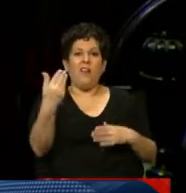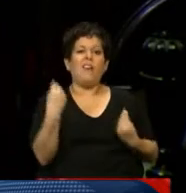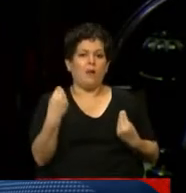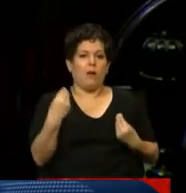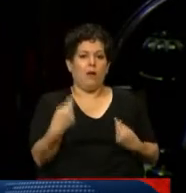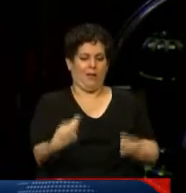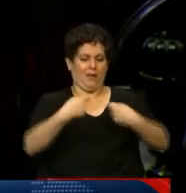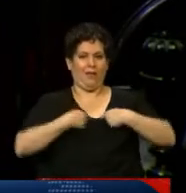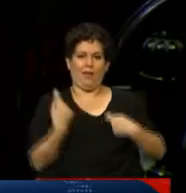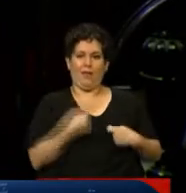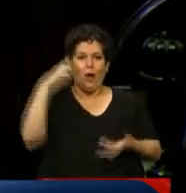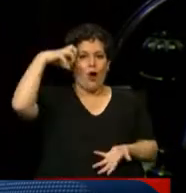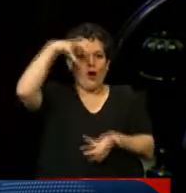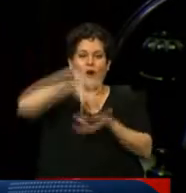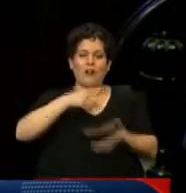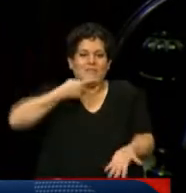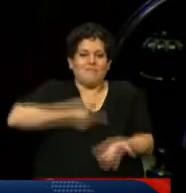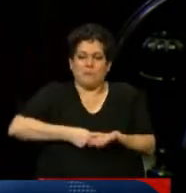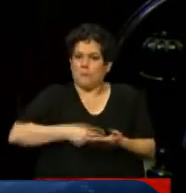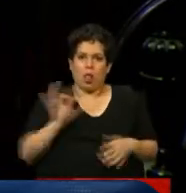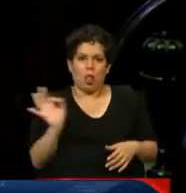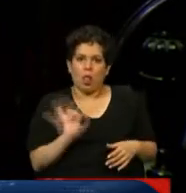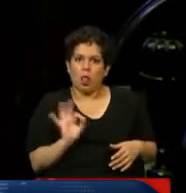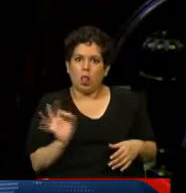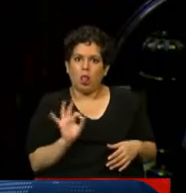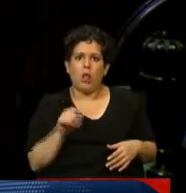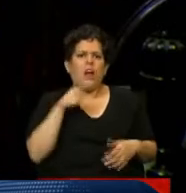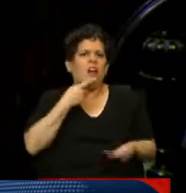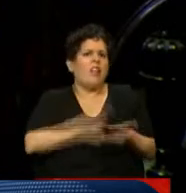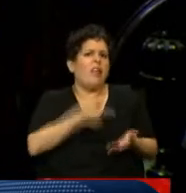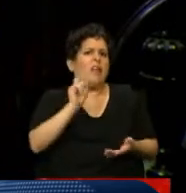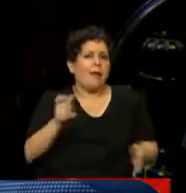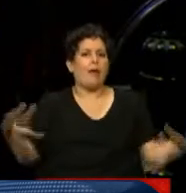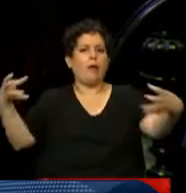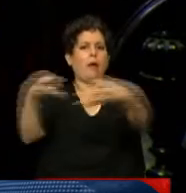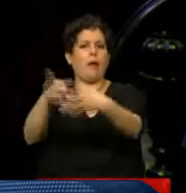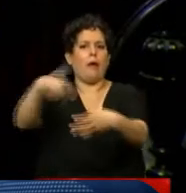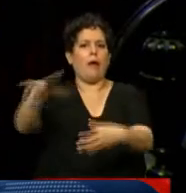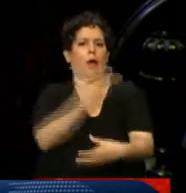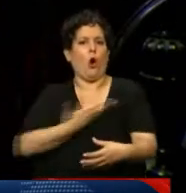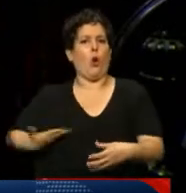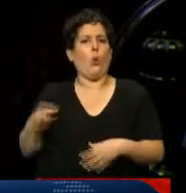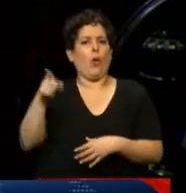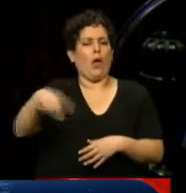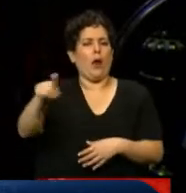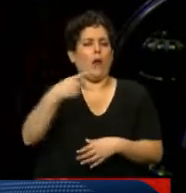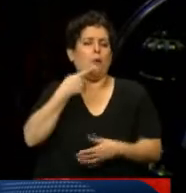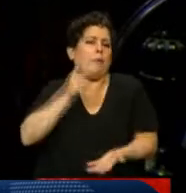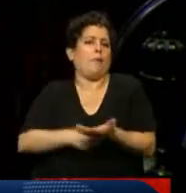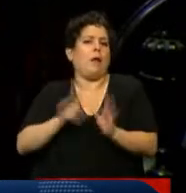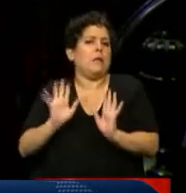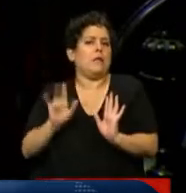se celebró en ejercicio de una delegación que había